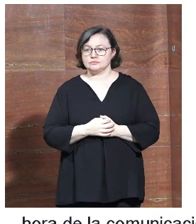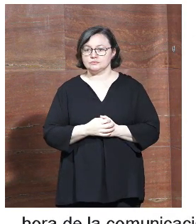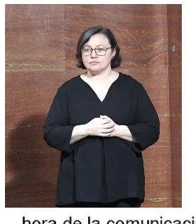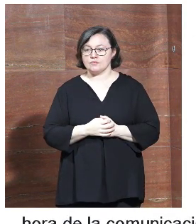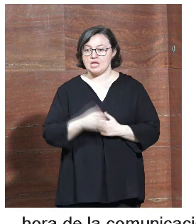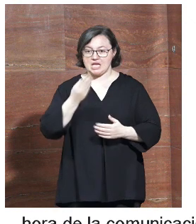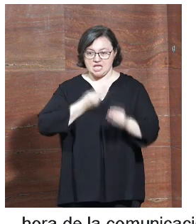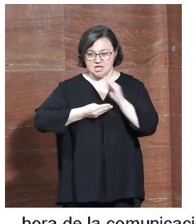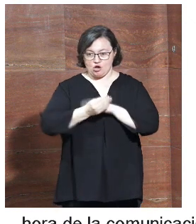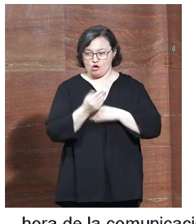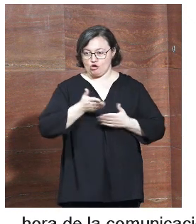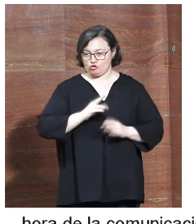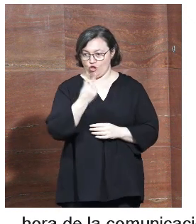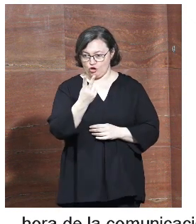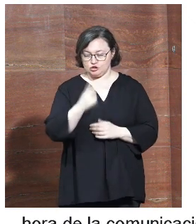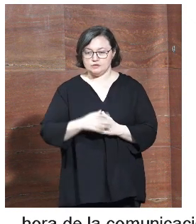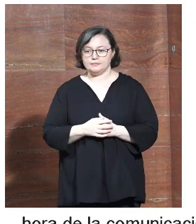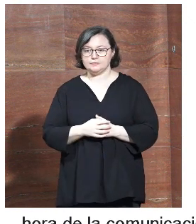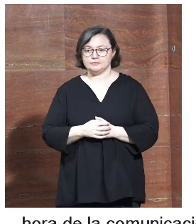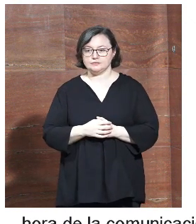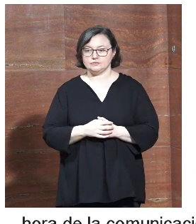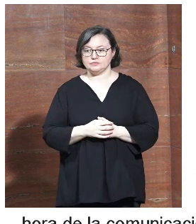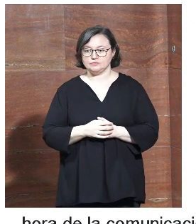Tengo 2 hijos.